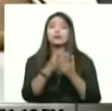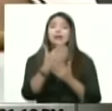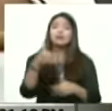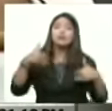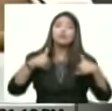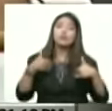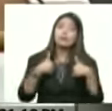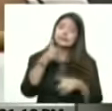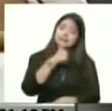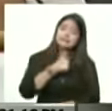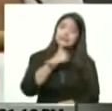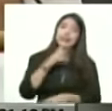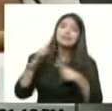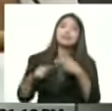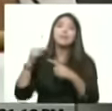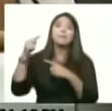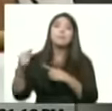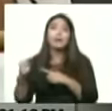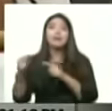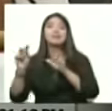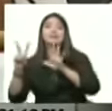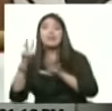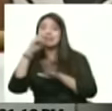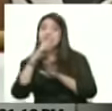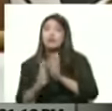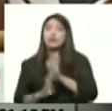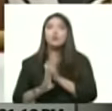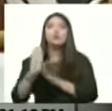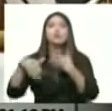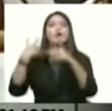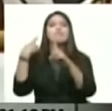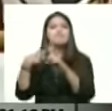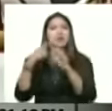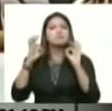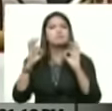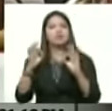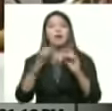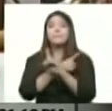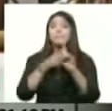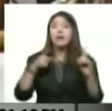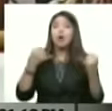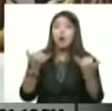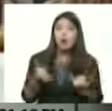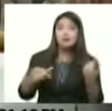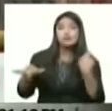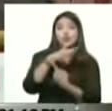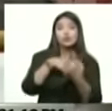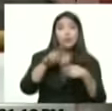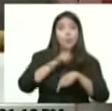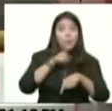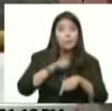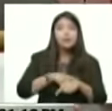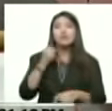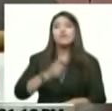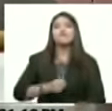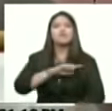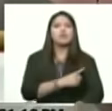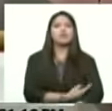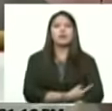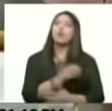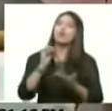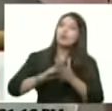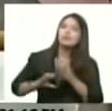Quizás estamos entrando en una etapa de vacas flacas, pero estos son los momentos, las crisis son los momentos en los que uno se fortalece y vuelve